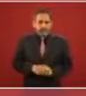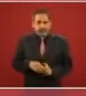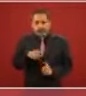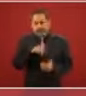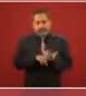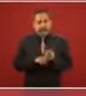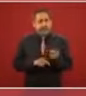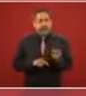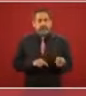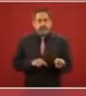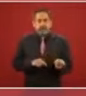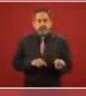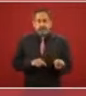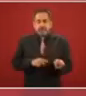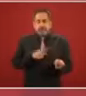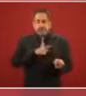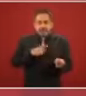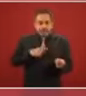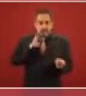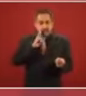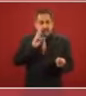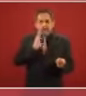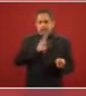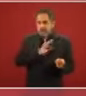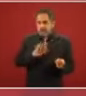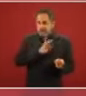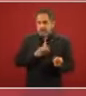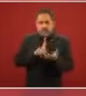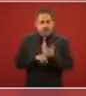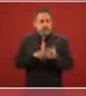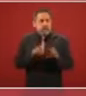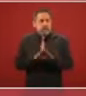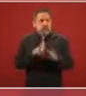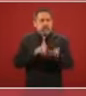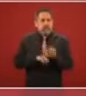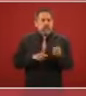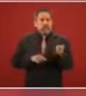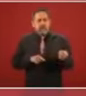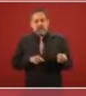tienen como posibilidad el que